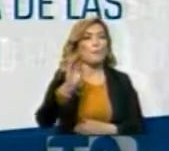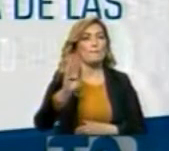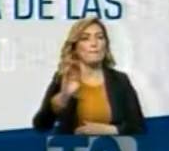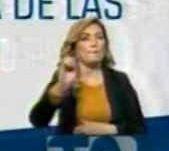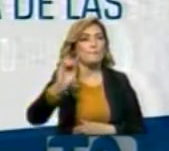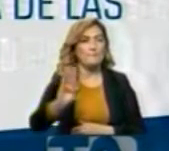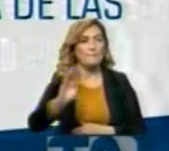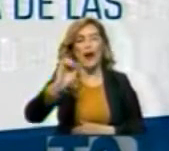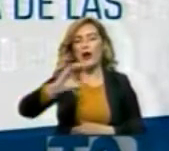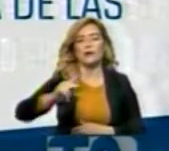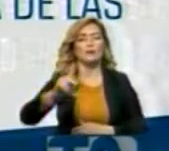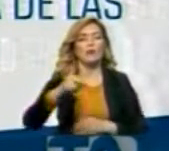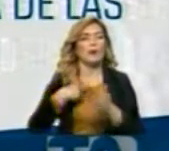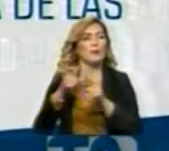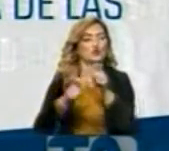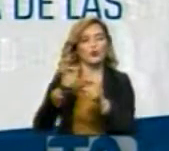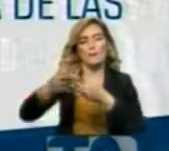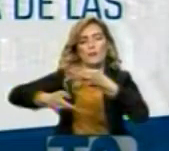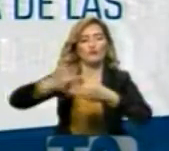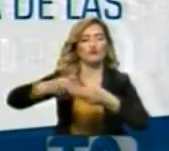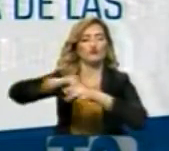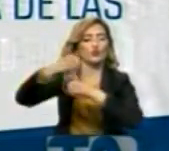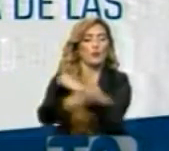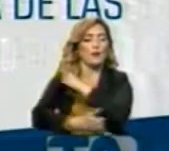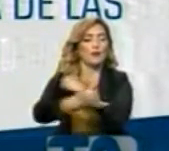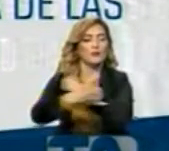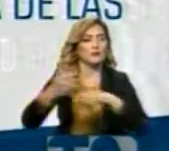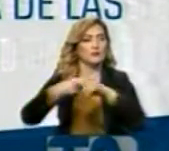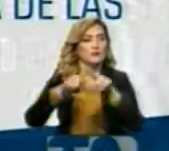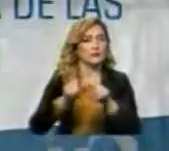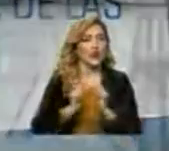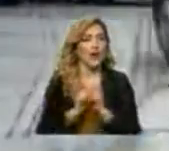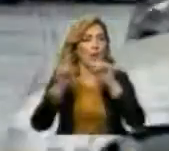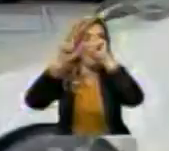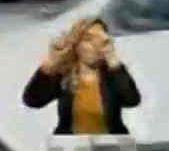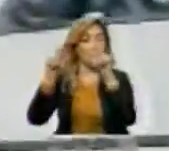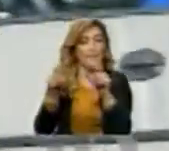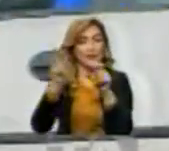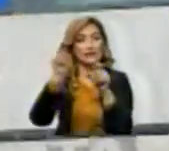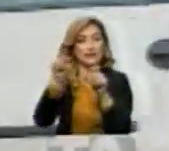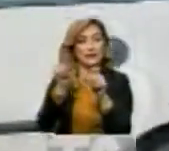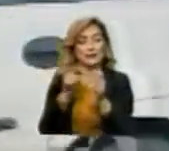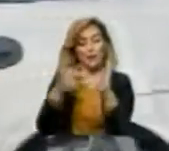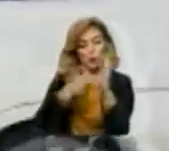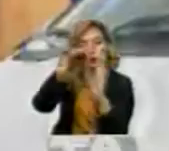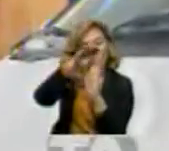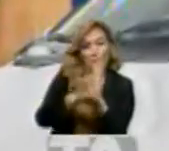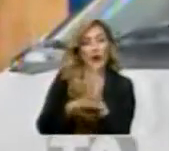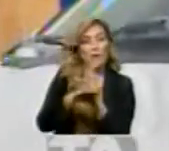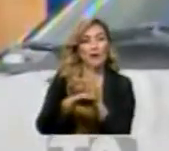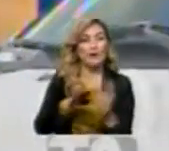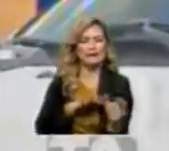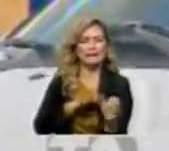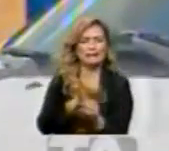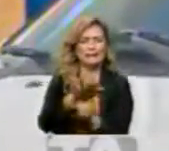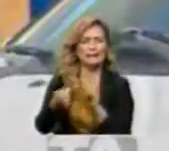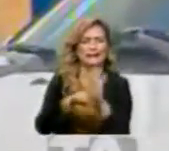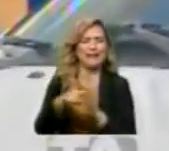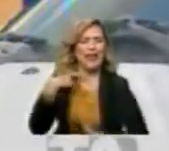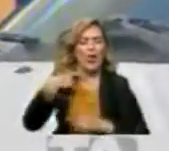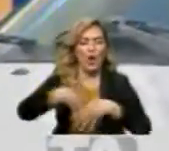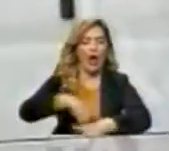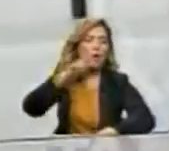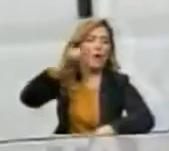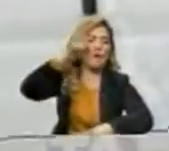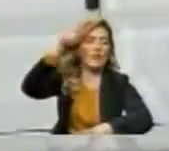y se reduce el impuesto a la renta de las empresas afectadas por el paro. El primer mandatario también se refirió al decreto que focalizará el